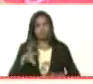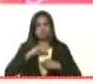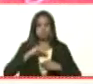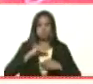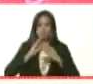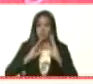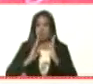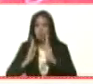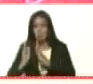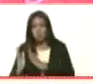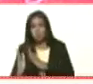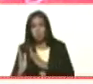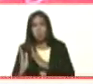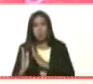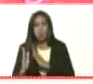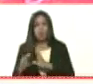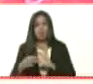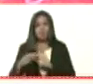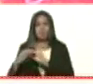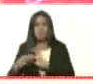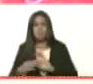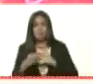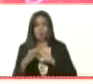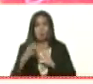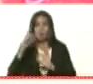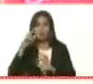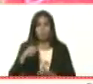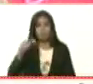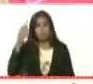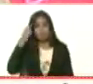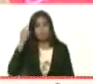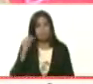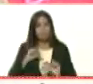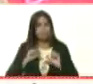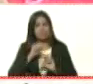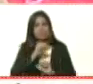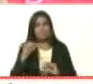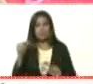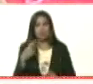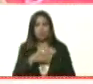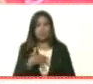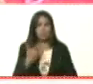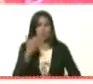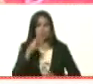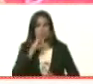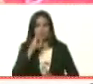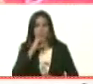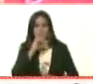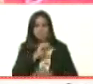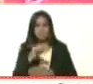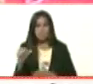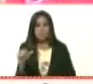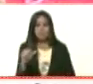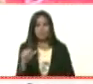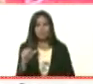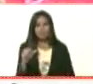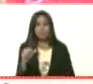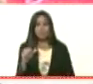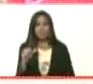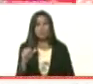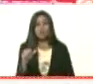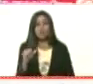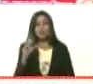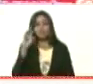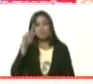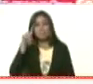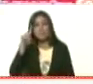control de la relación diaria, semanal, permanente. Yo quiero un informe semanal de los CPT a nivel nacional para